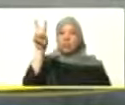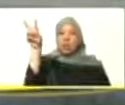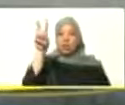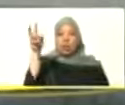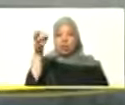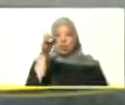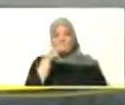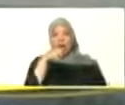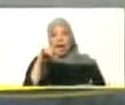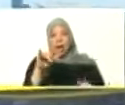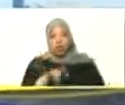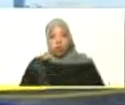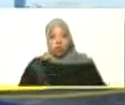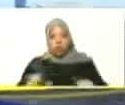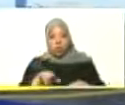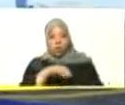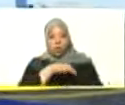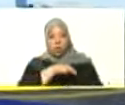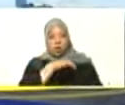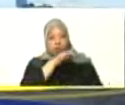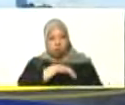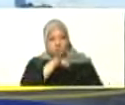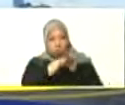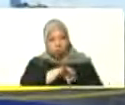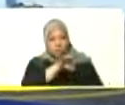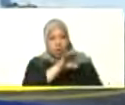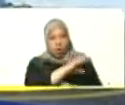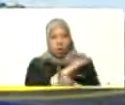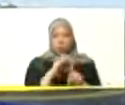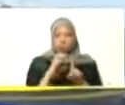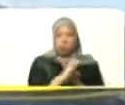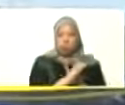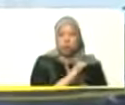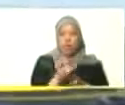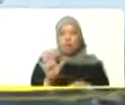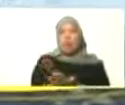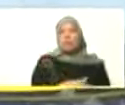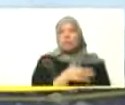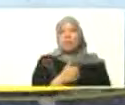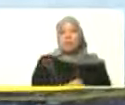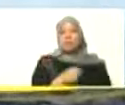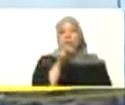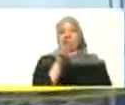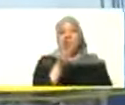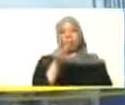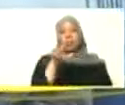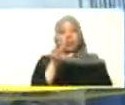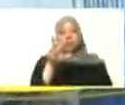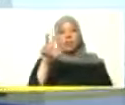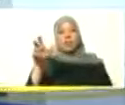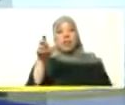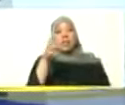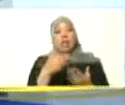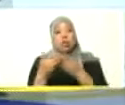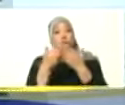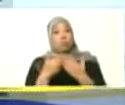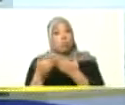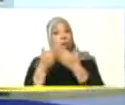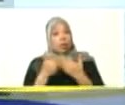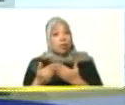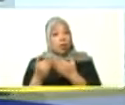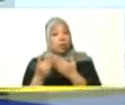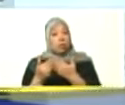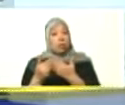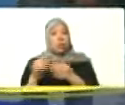social, cultural de la comunidad de Las Clavellinas, el principal liceo, tiene 330 estudiantes, también fue